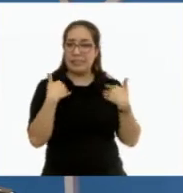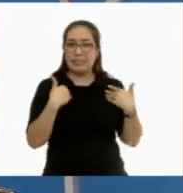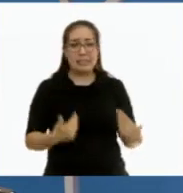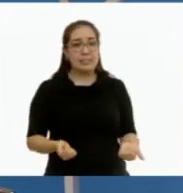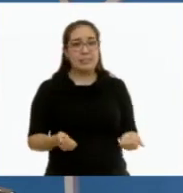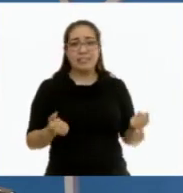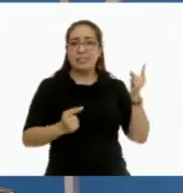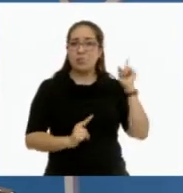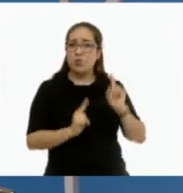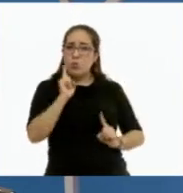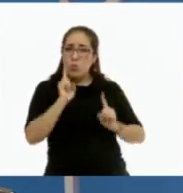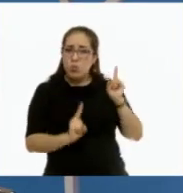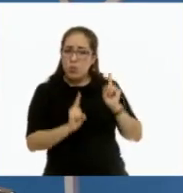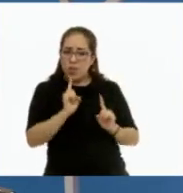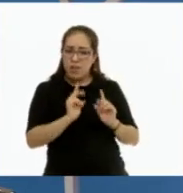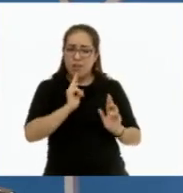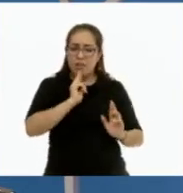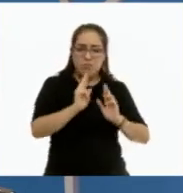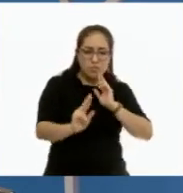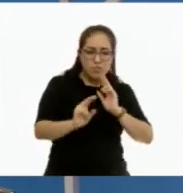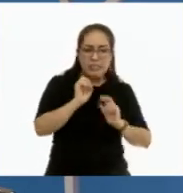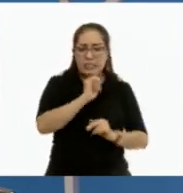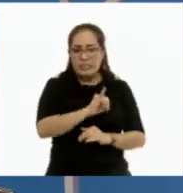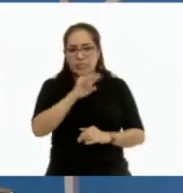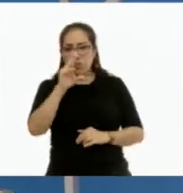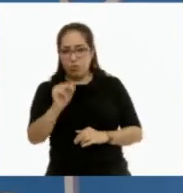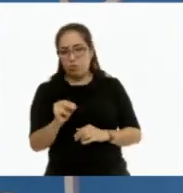generarle duda si es correcta o no.